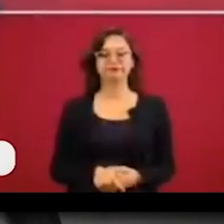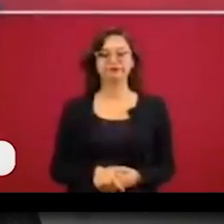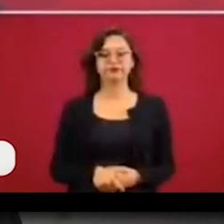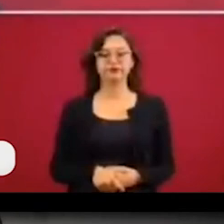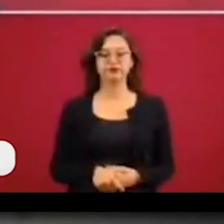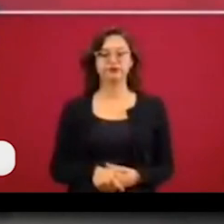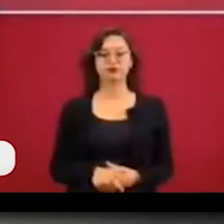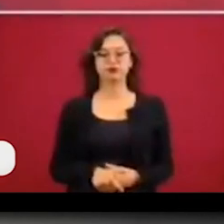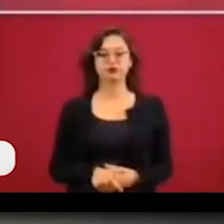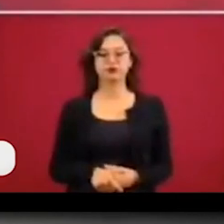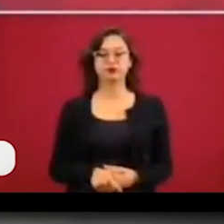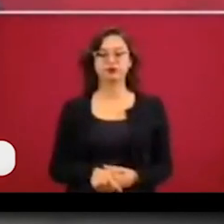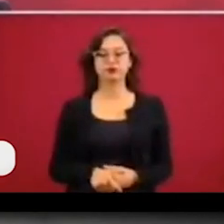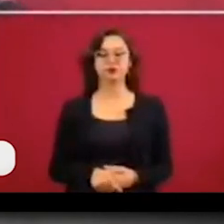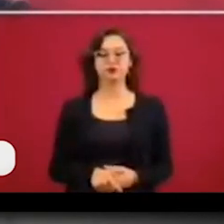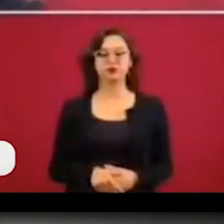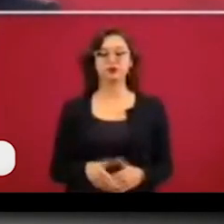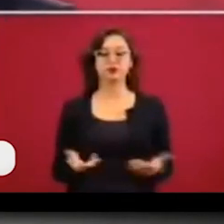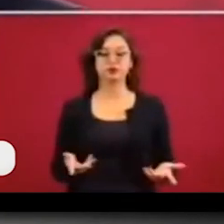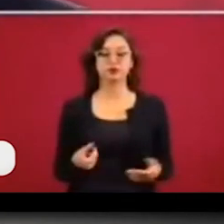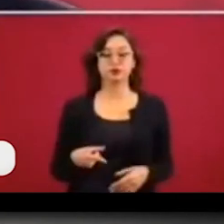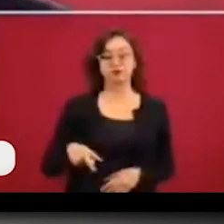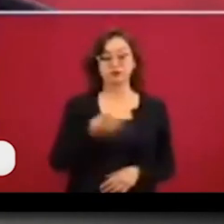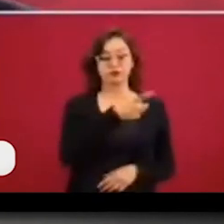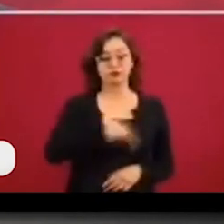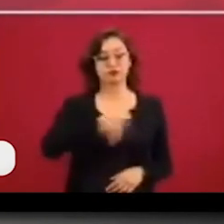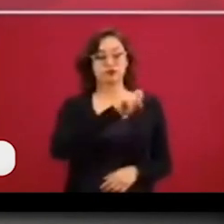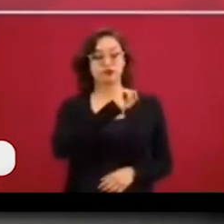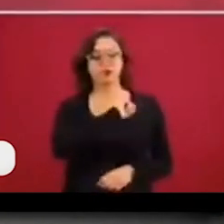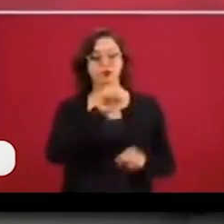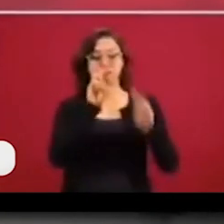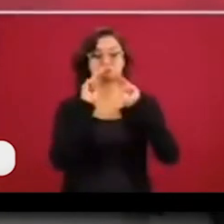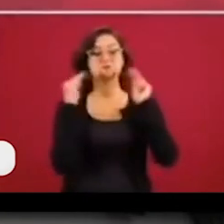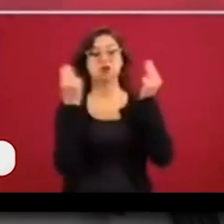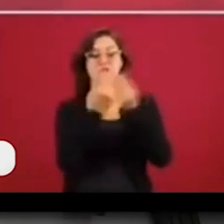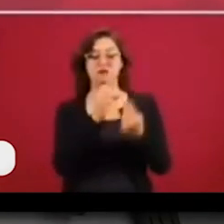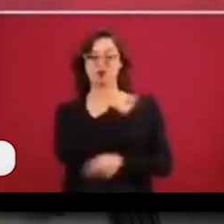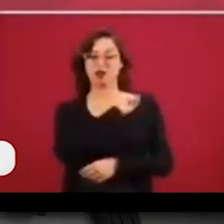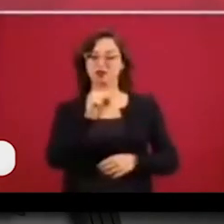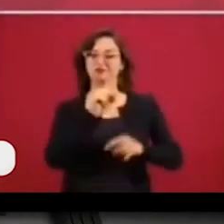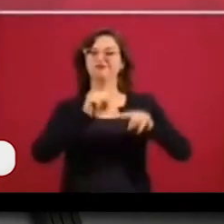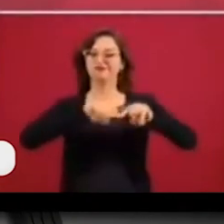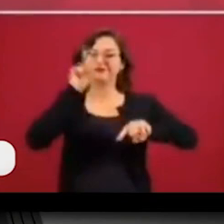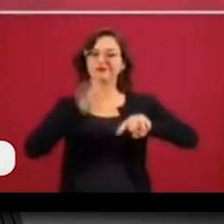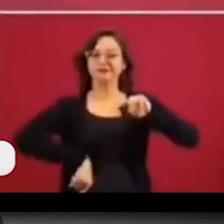el que dejen sus balandronadas.